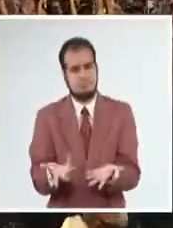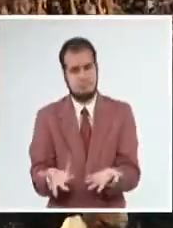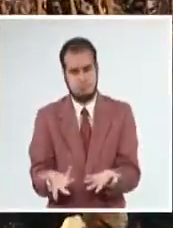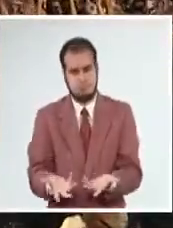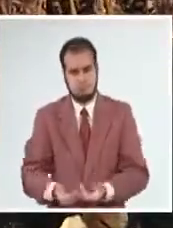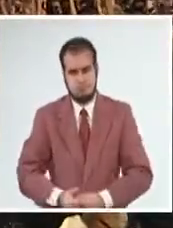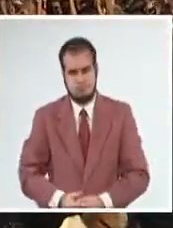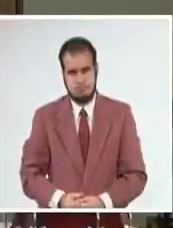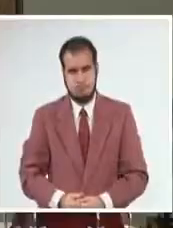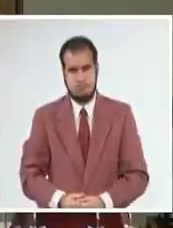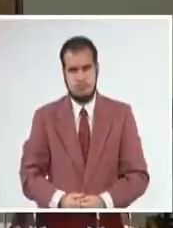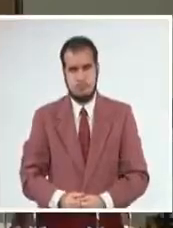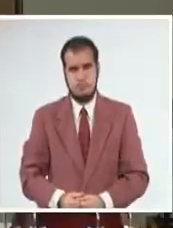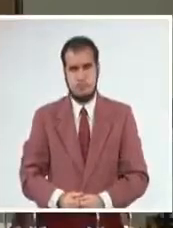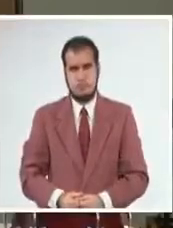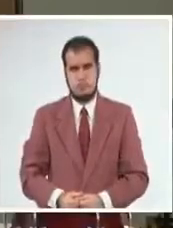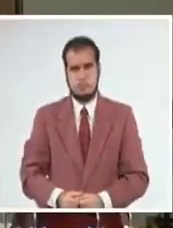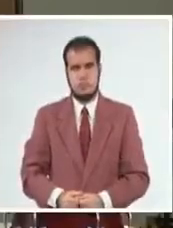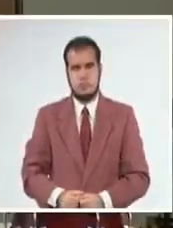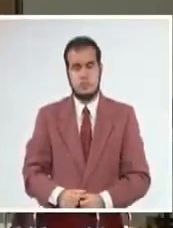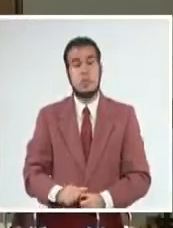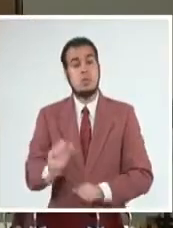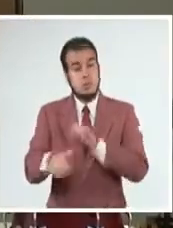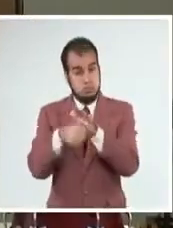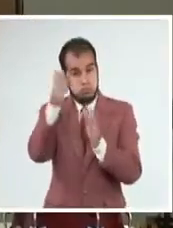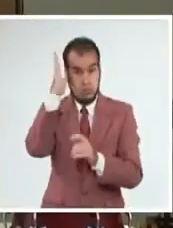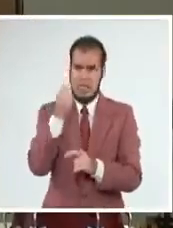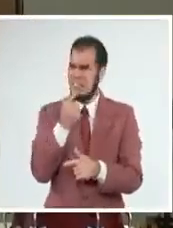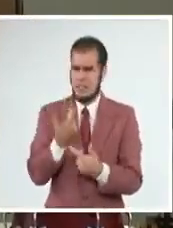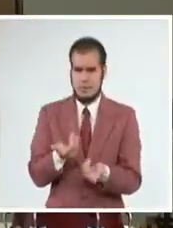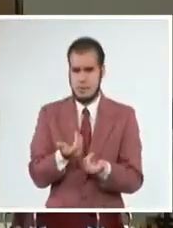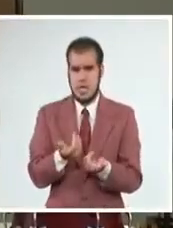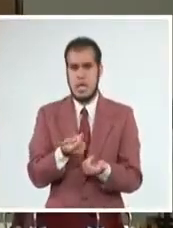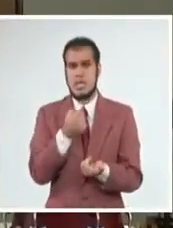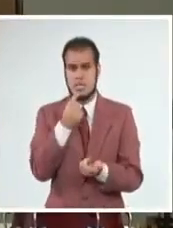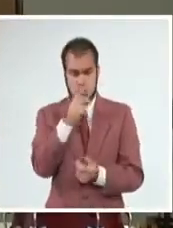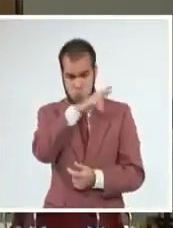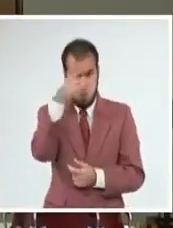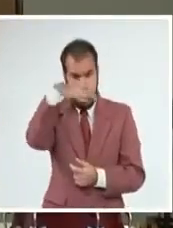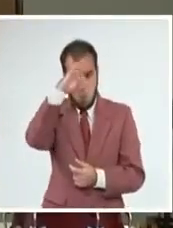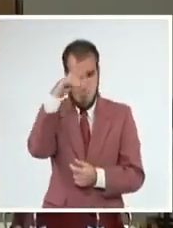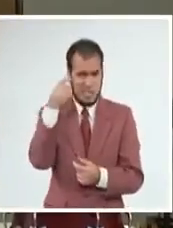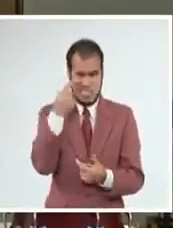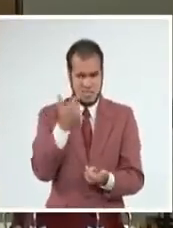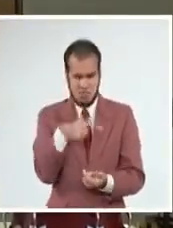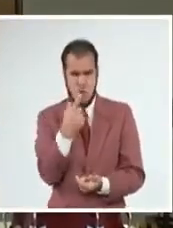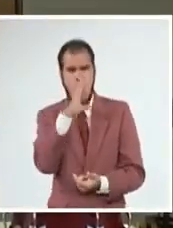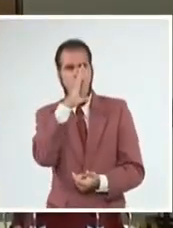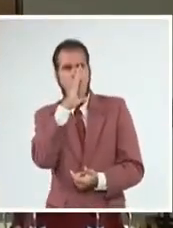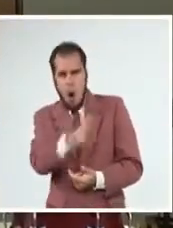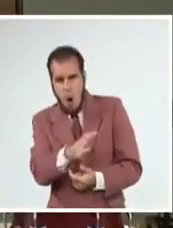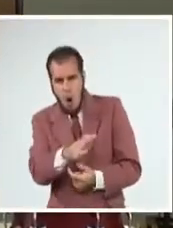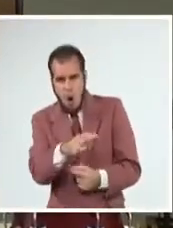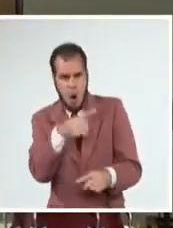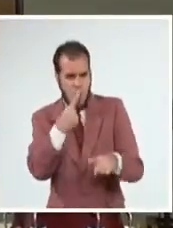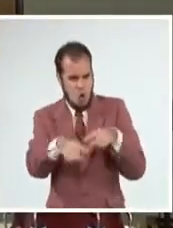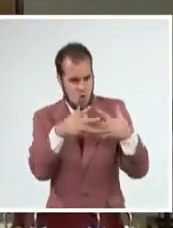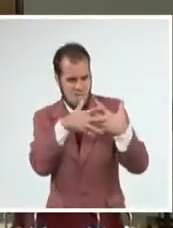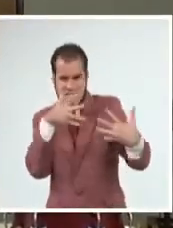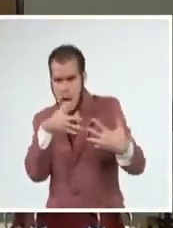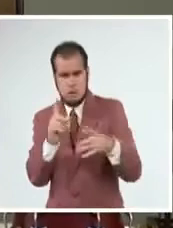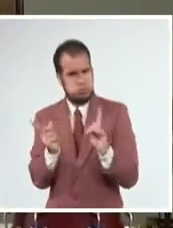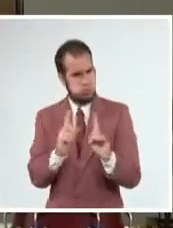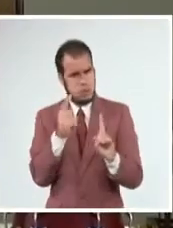La revolución cubana borró para siempre las semillas de la maldad, del odio, del deshonor y el